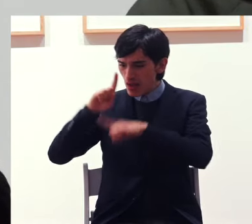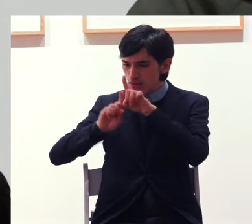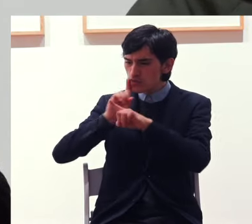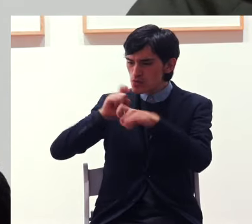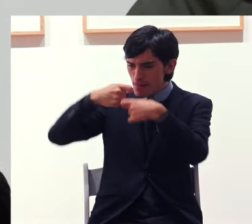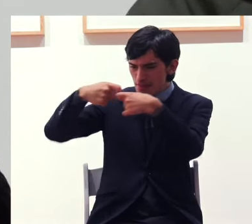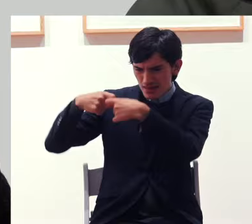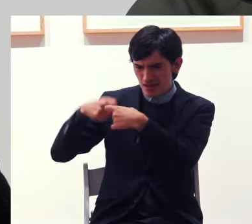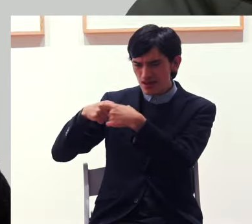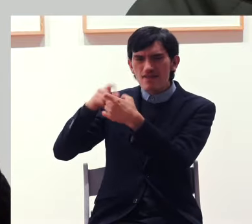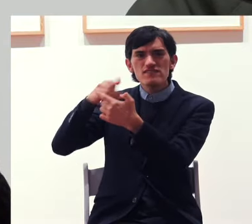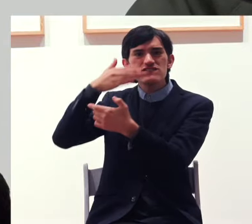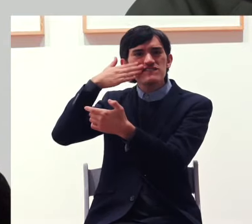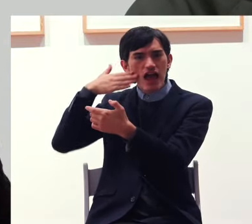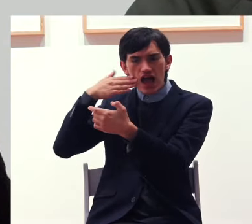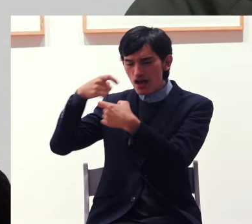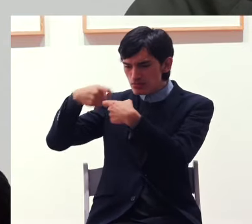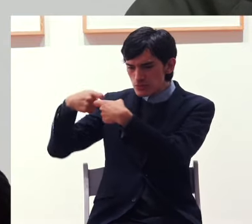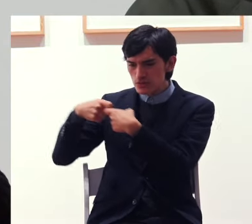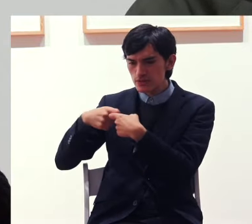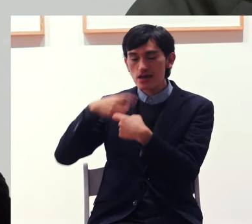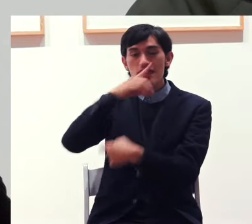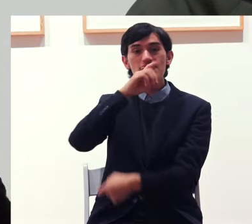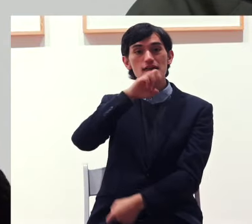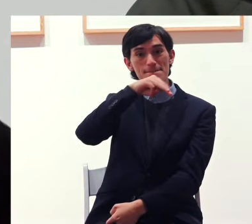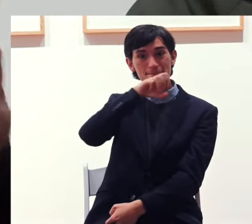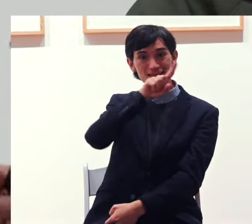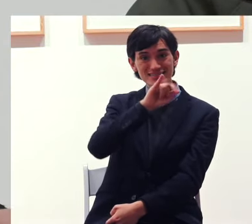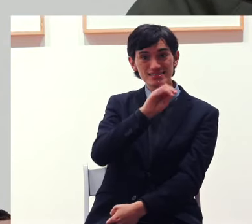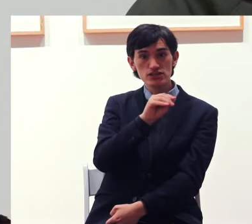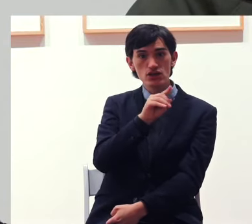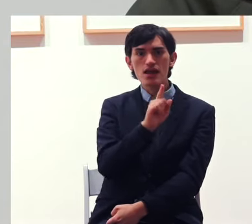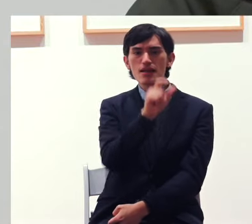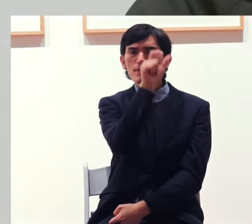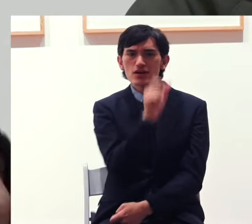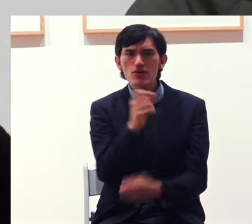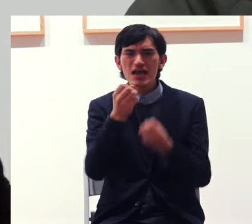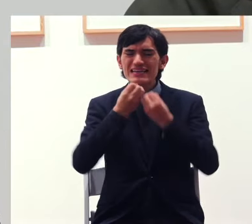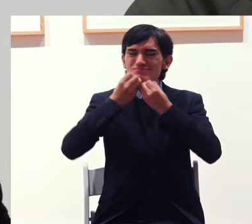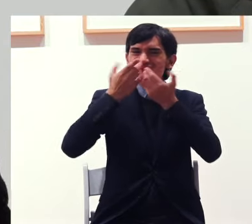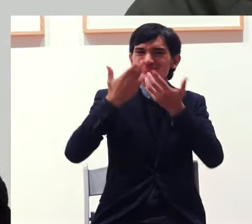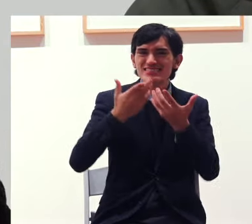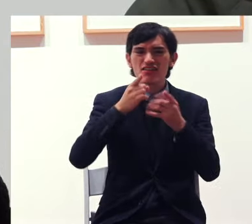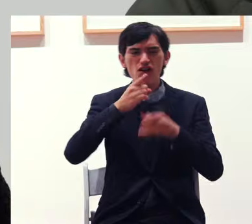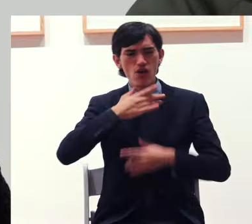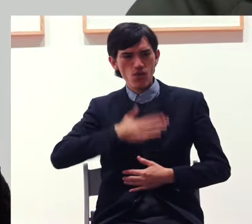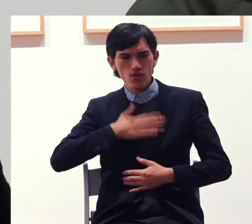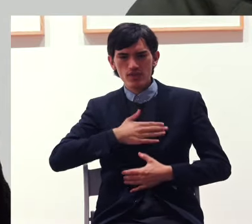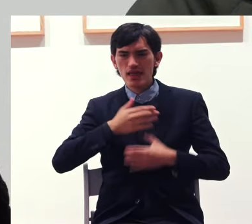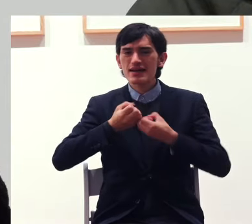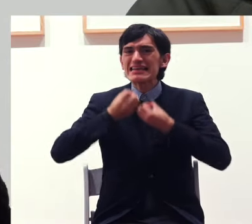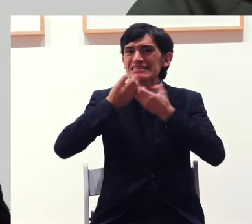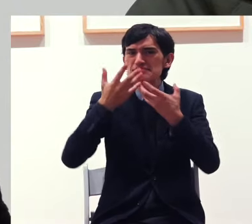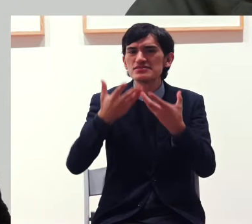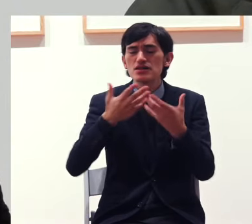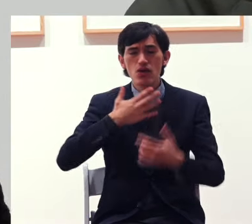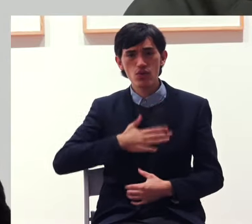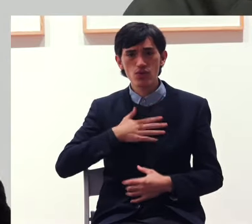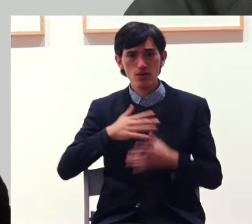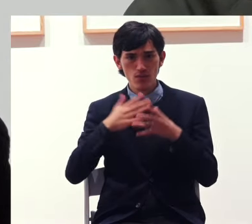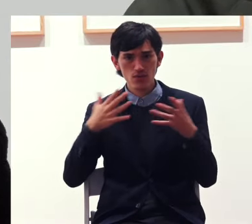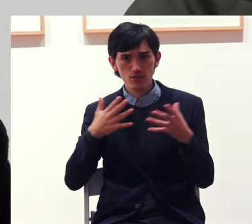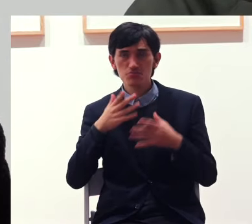con calcificaciones. Y Nemesio, que era una persona que era muy expresivo y le gustaba, cuando le gustaba